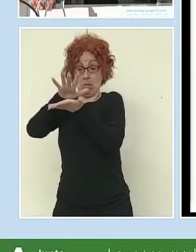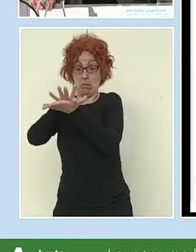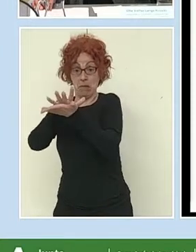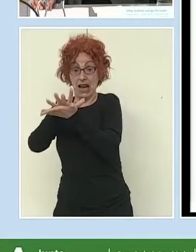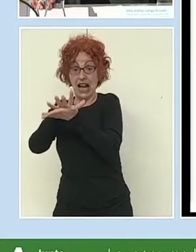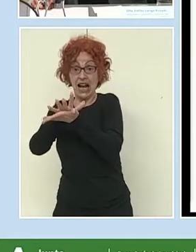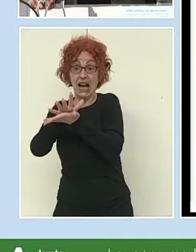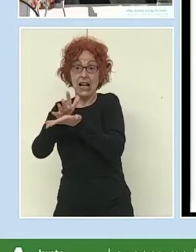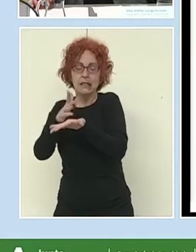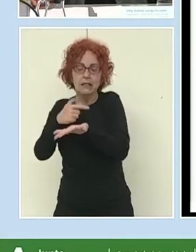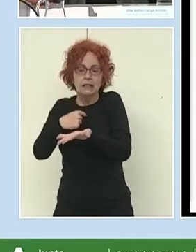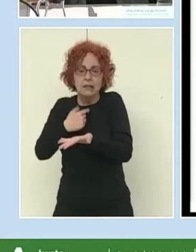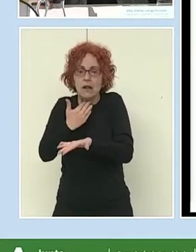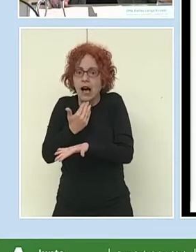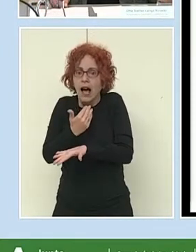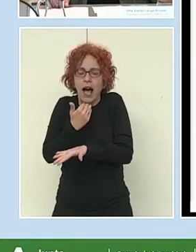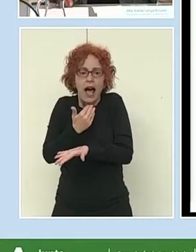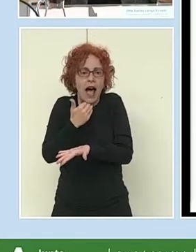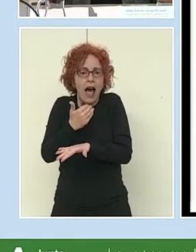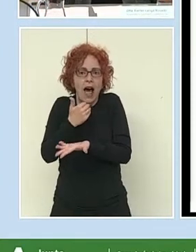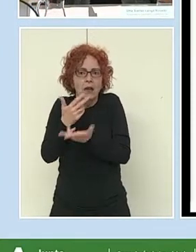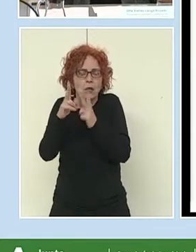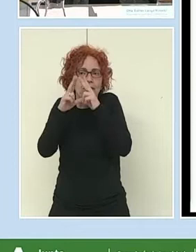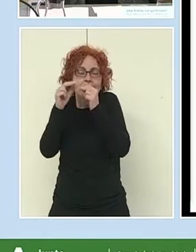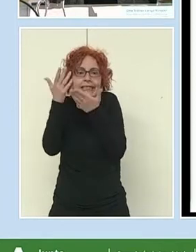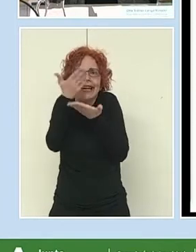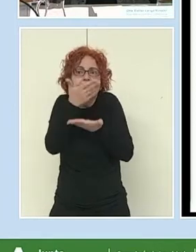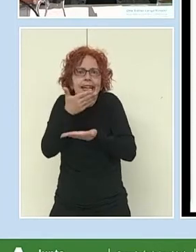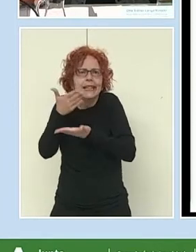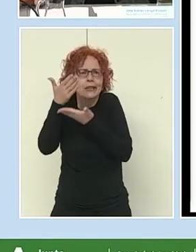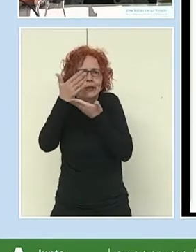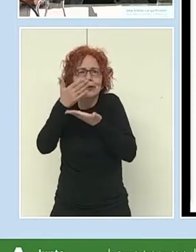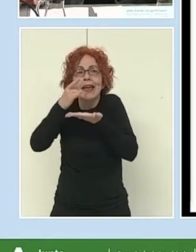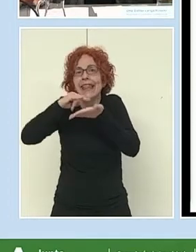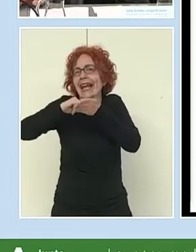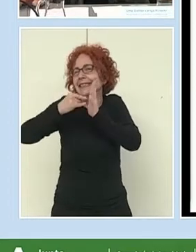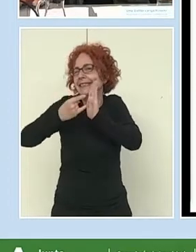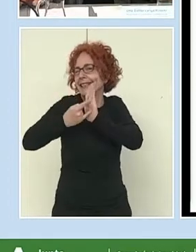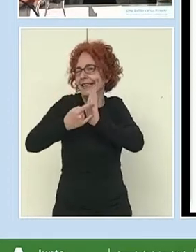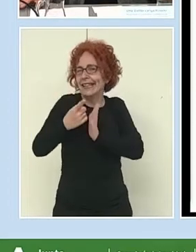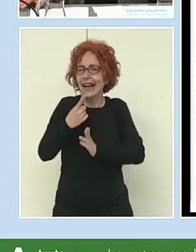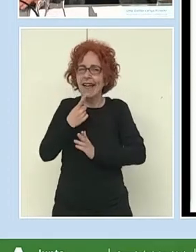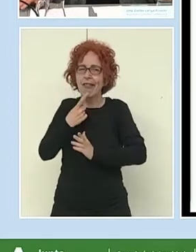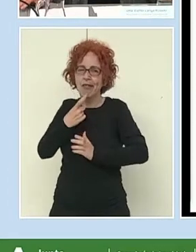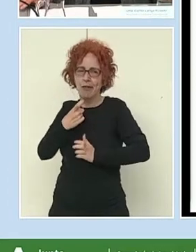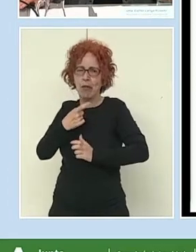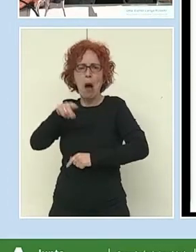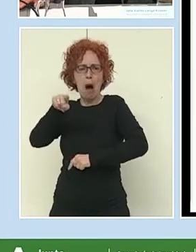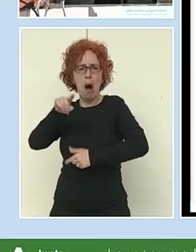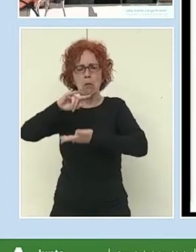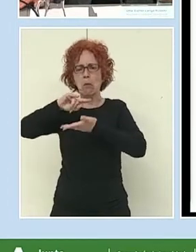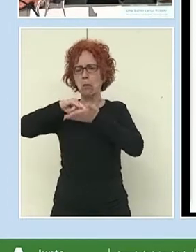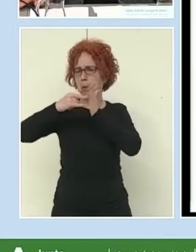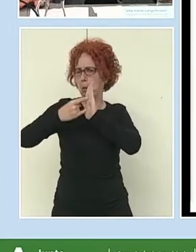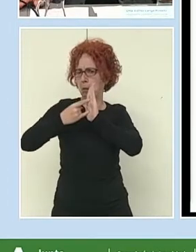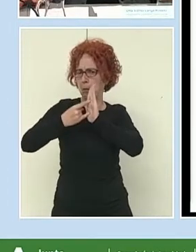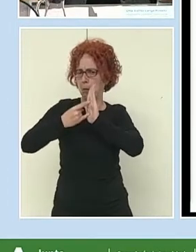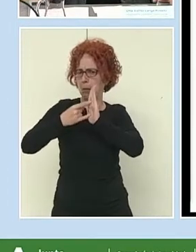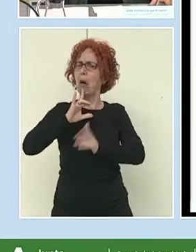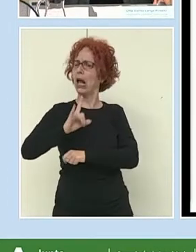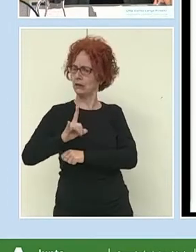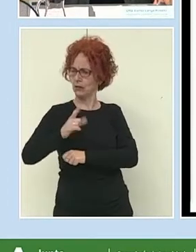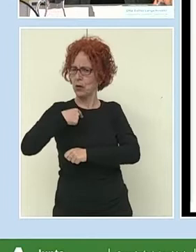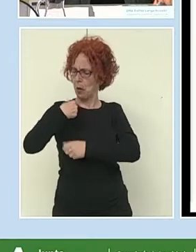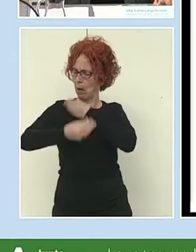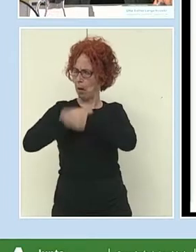menos esa espinita la llevaba, voy a coger una carrera dentro de las técnicas que sea complicada, ¿no? Pues sistemas electrónicos, cosa que no me arrepiento. La verdad es que después de